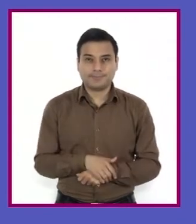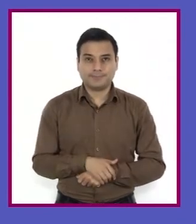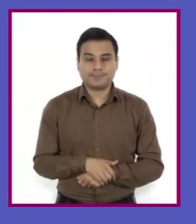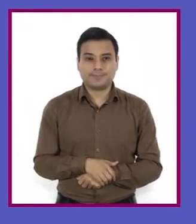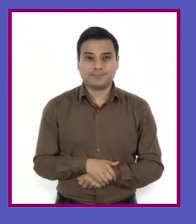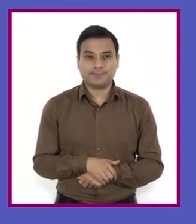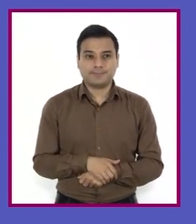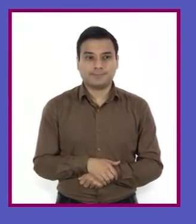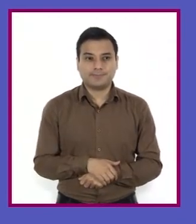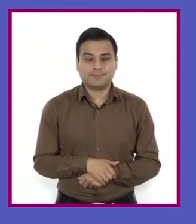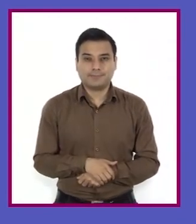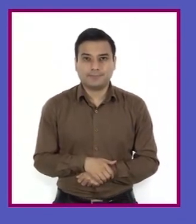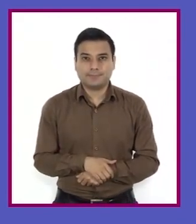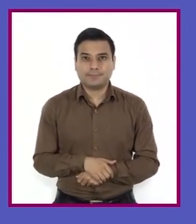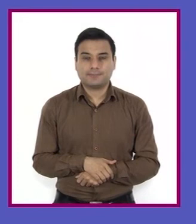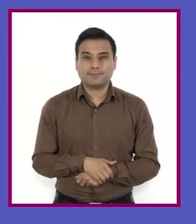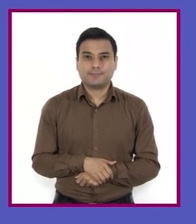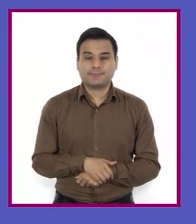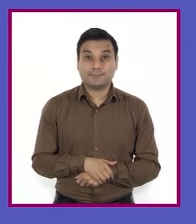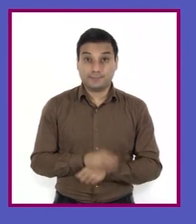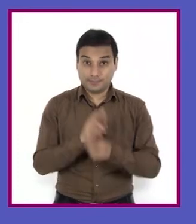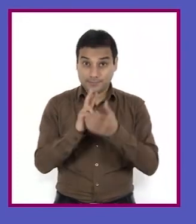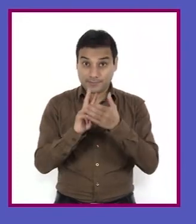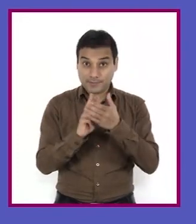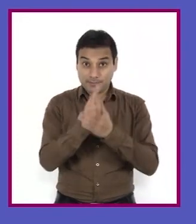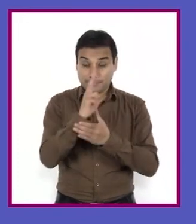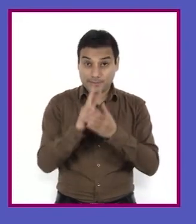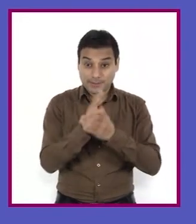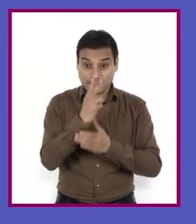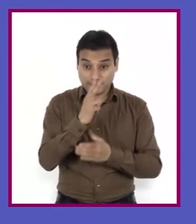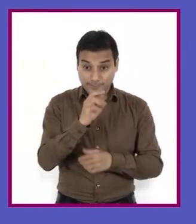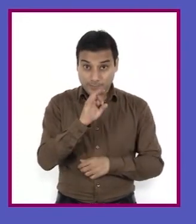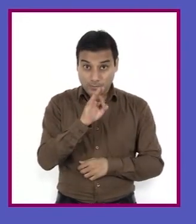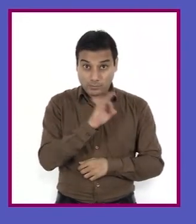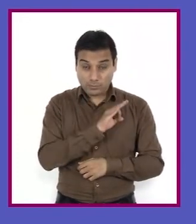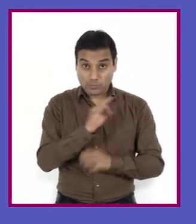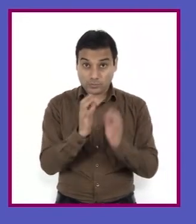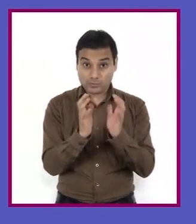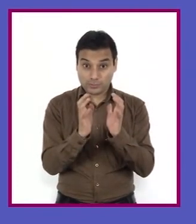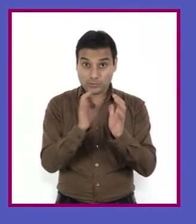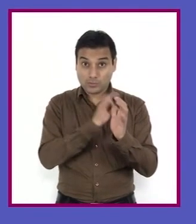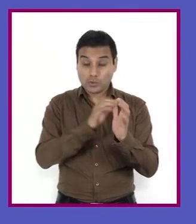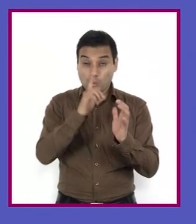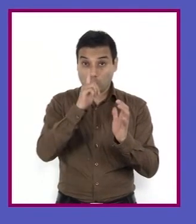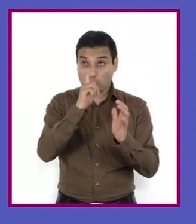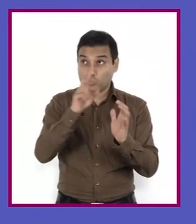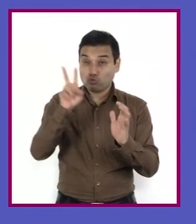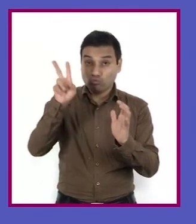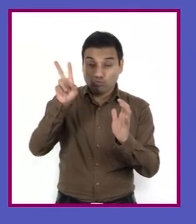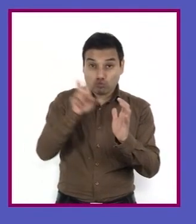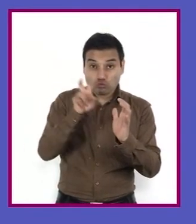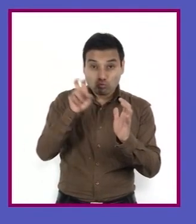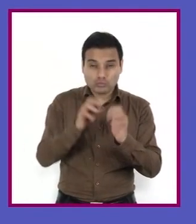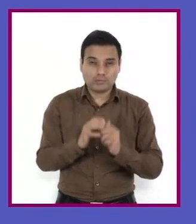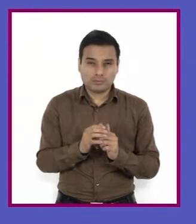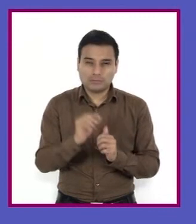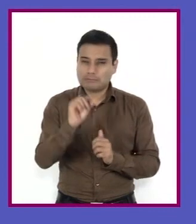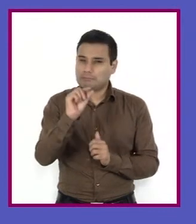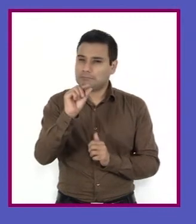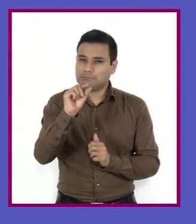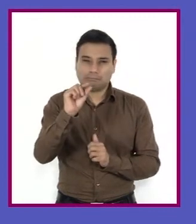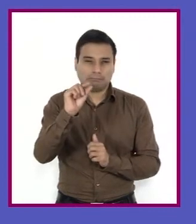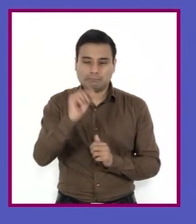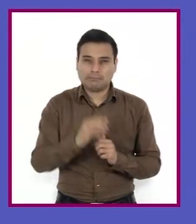Son tremendamente ineficaces en la transformación de la luz solar en tejidos. No realizan tanta